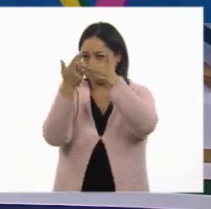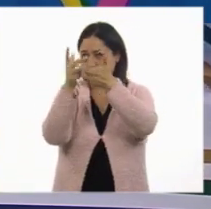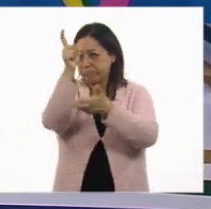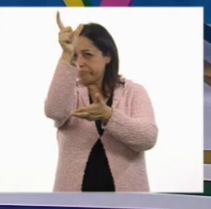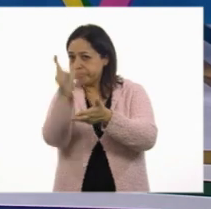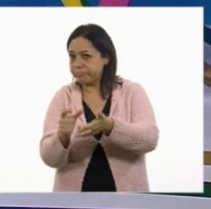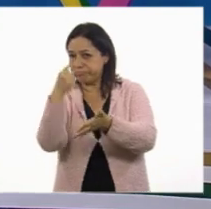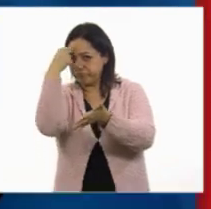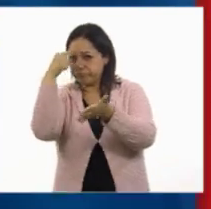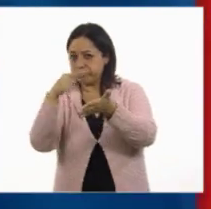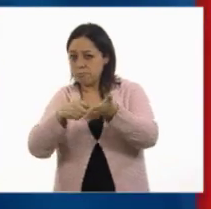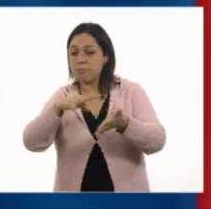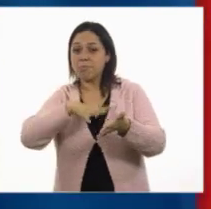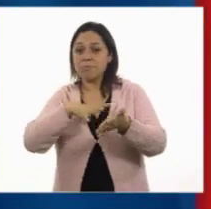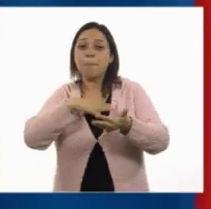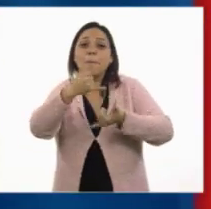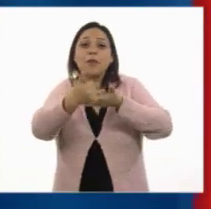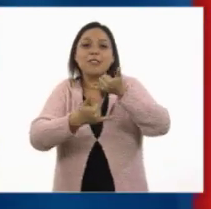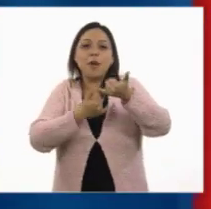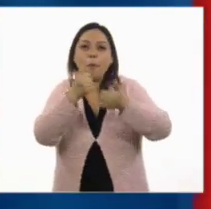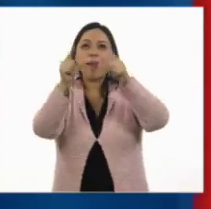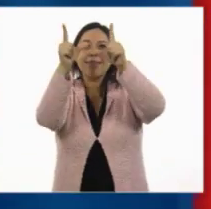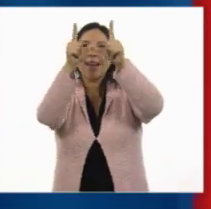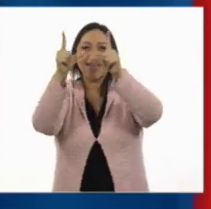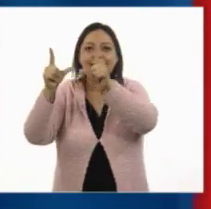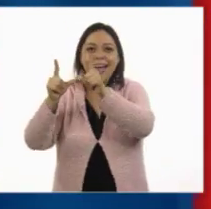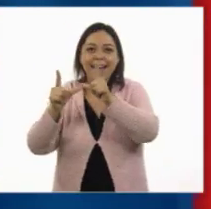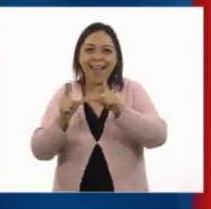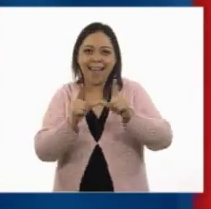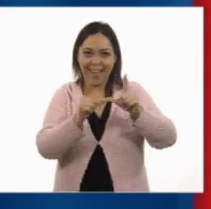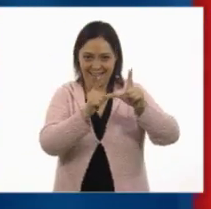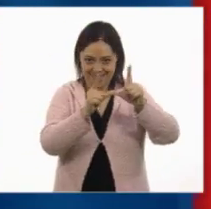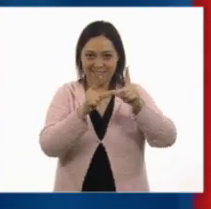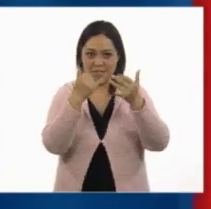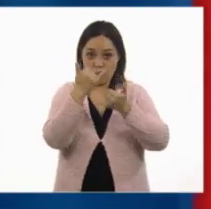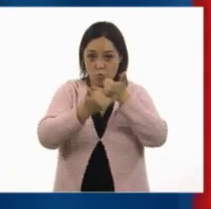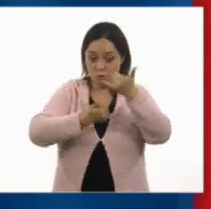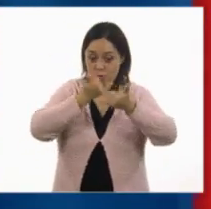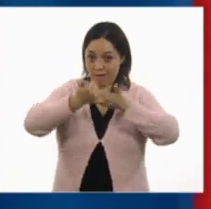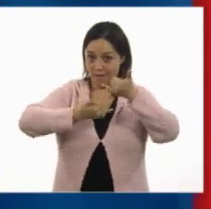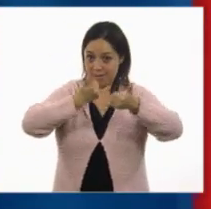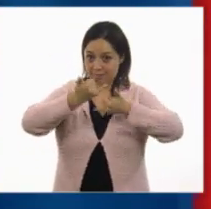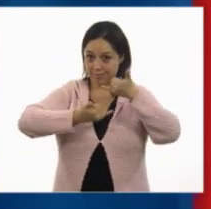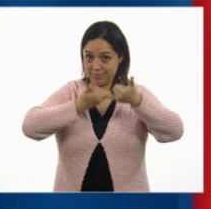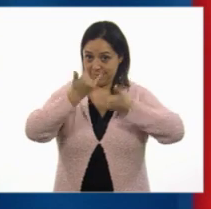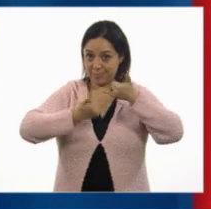Tengo tarjetas, vamos a jugar. Tengo 8 tarjetas. Esas 8 tarjetas